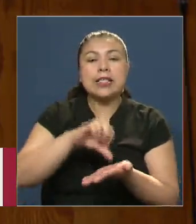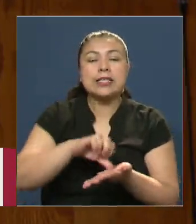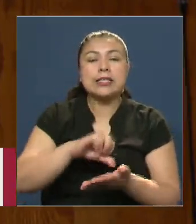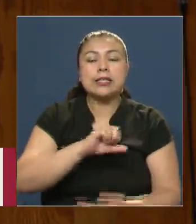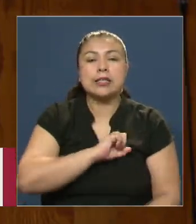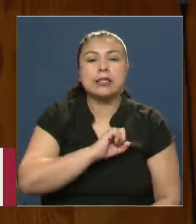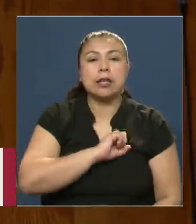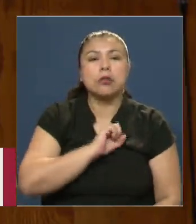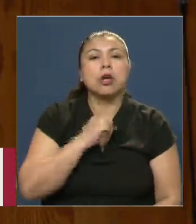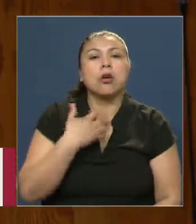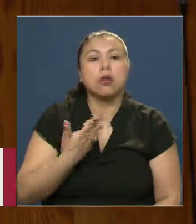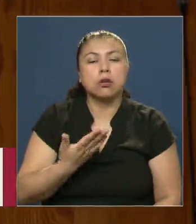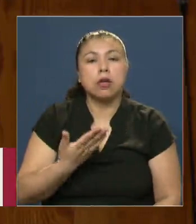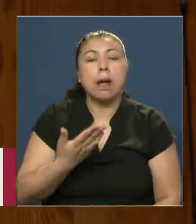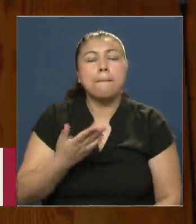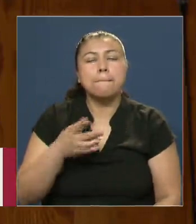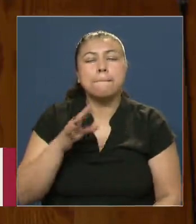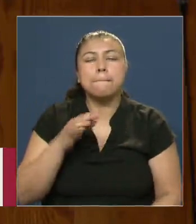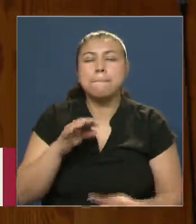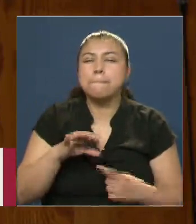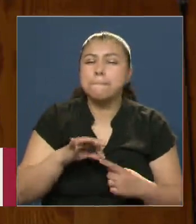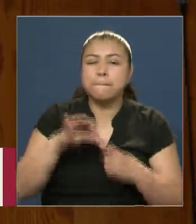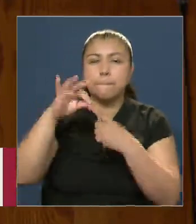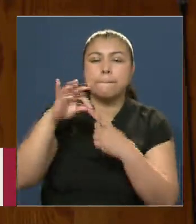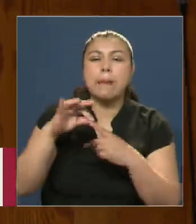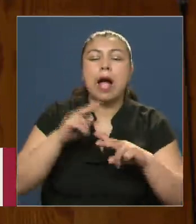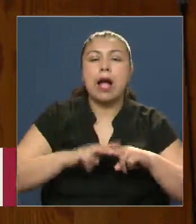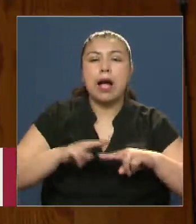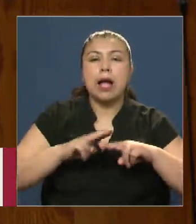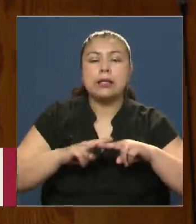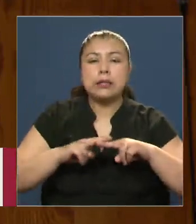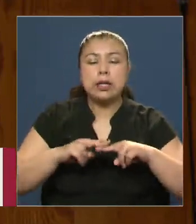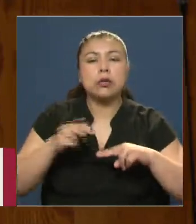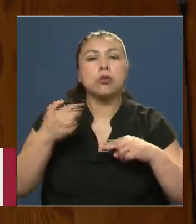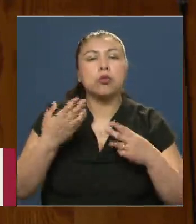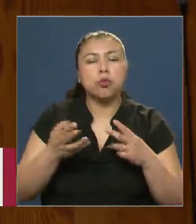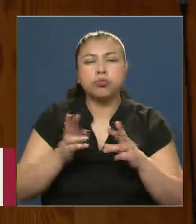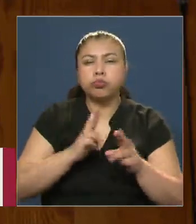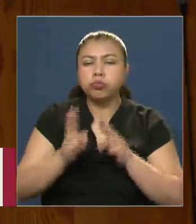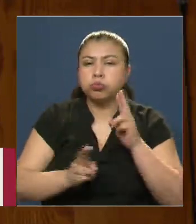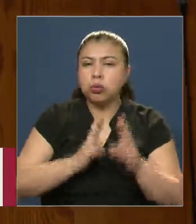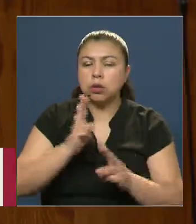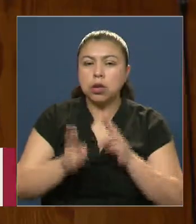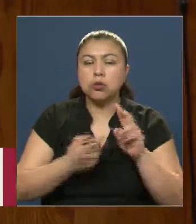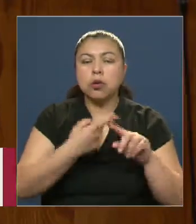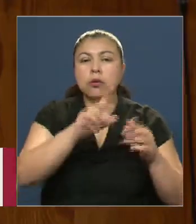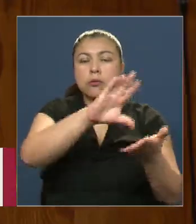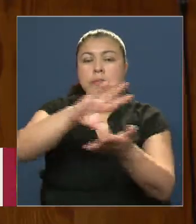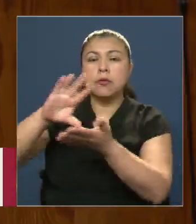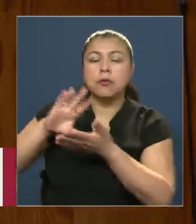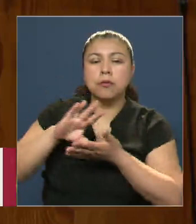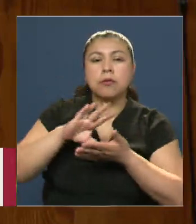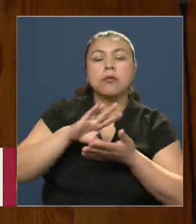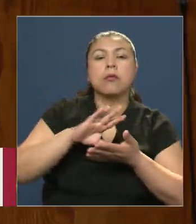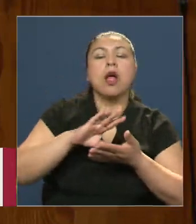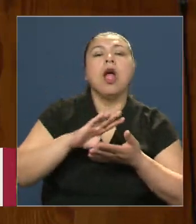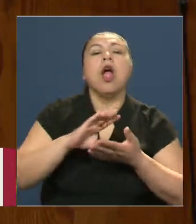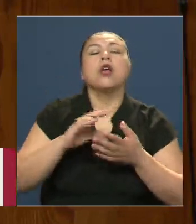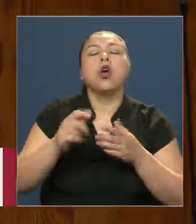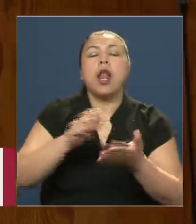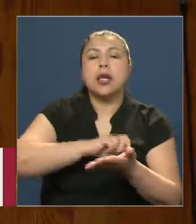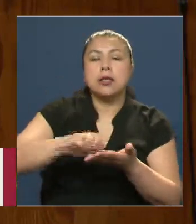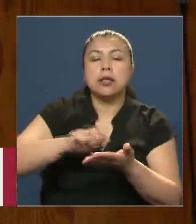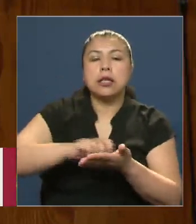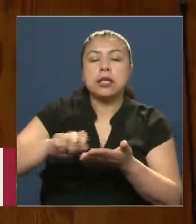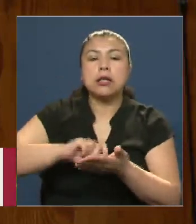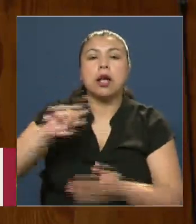Santiago, cuya función principal es desempeñarse como enlace entre los países miembros de la organización y con la Secretaría General,